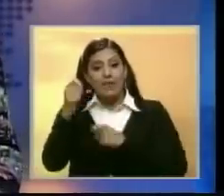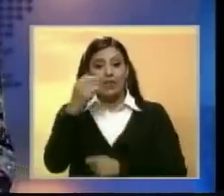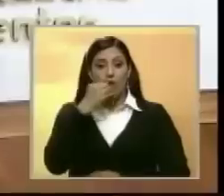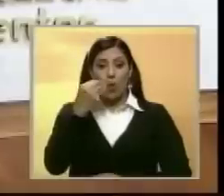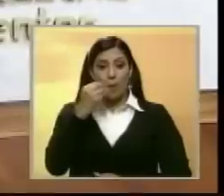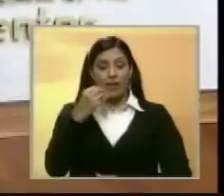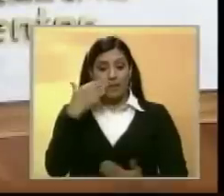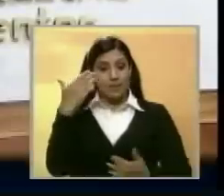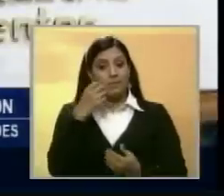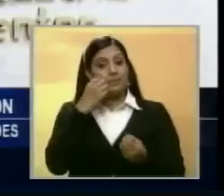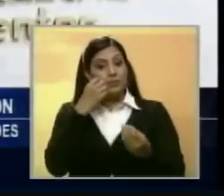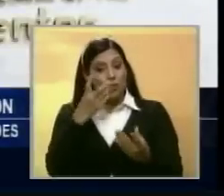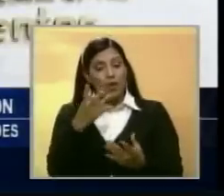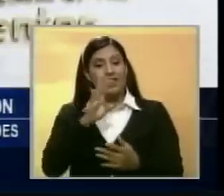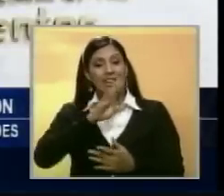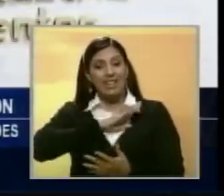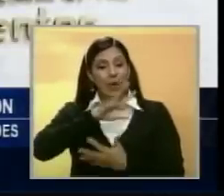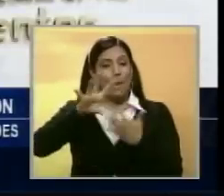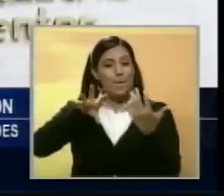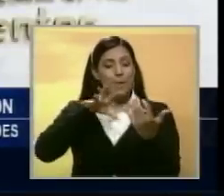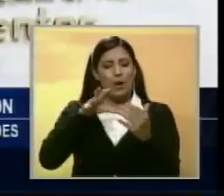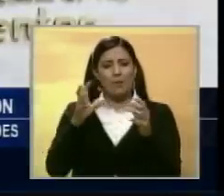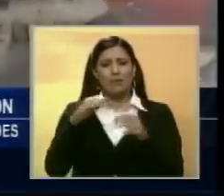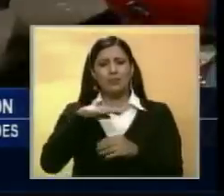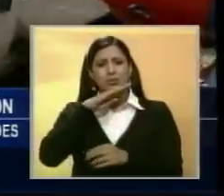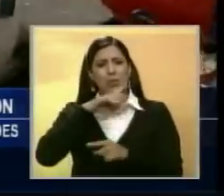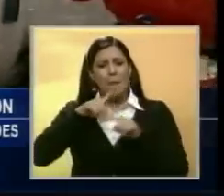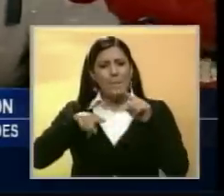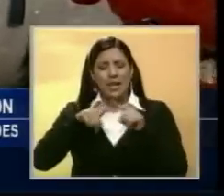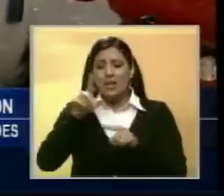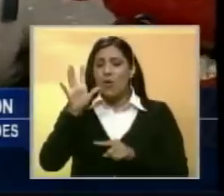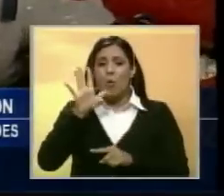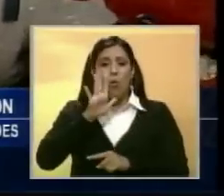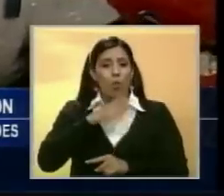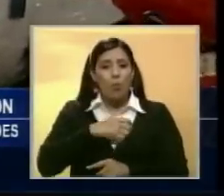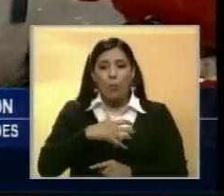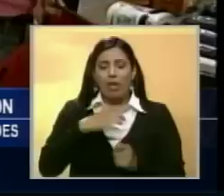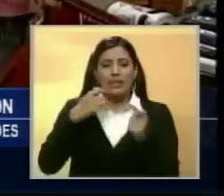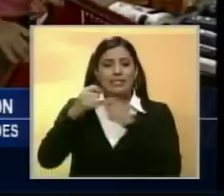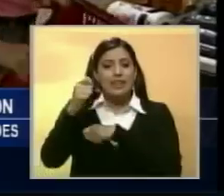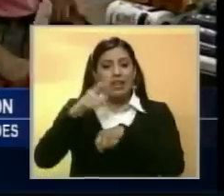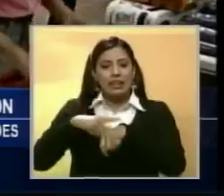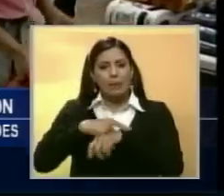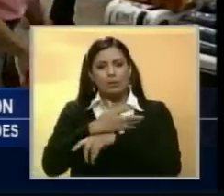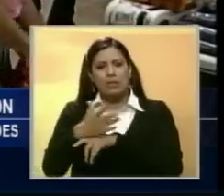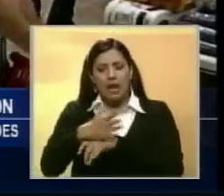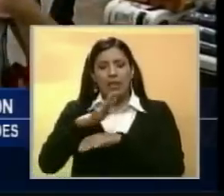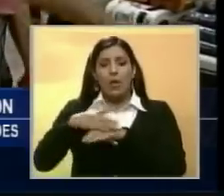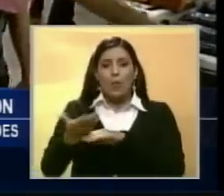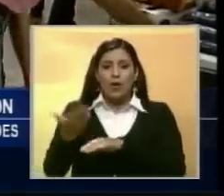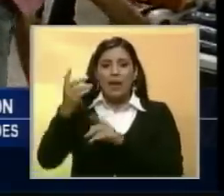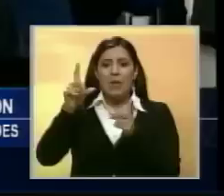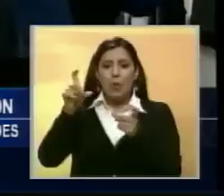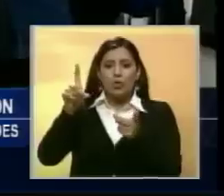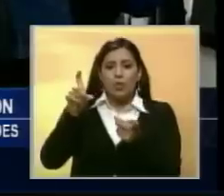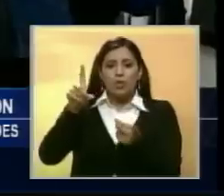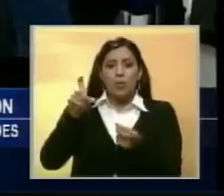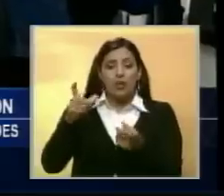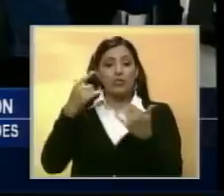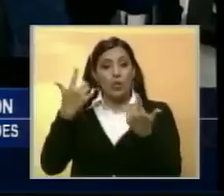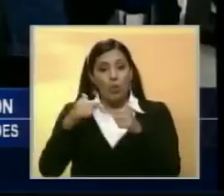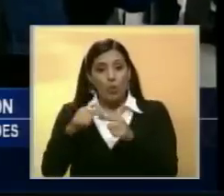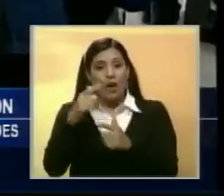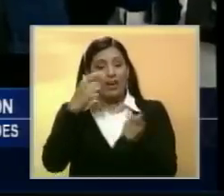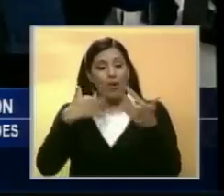alimentos. Señalan que se está generando una acumulación de productos que no se pueden despachar a tiempo, lo que afecta por igual a